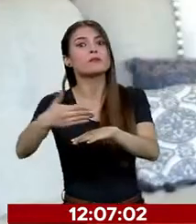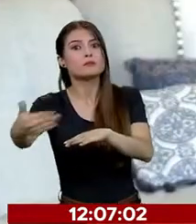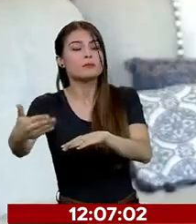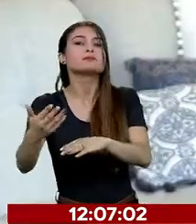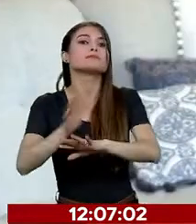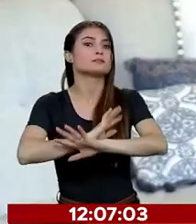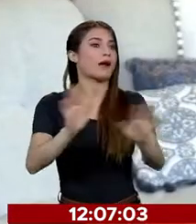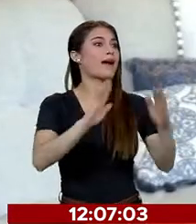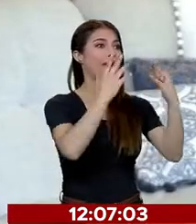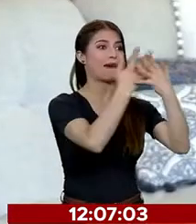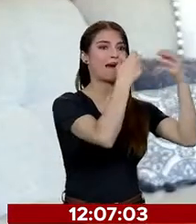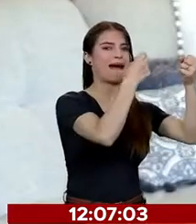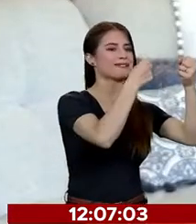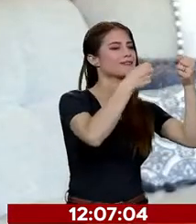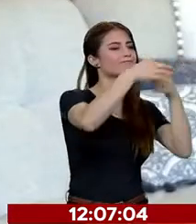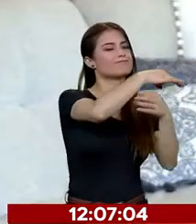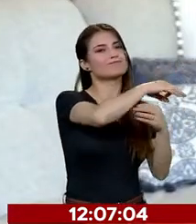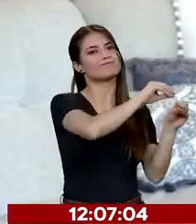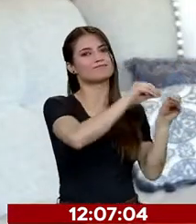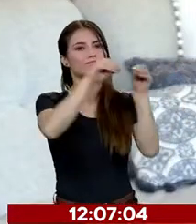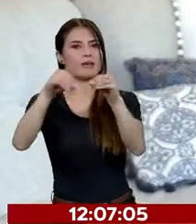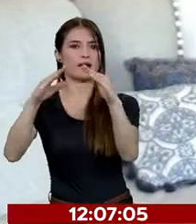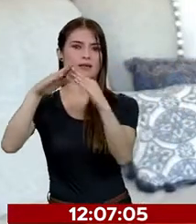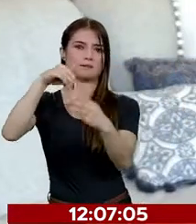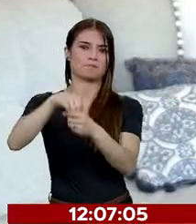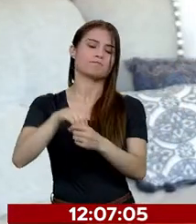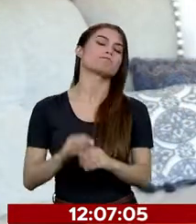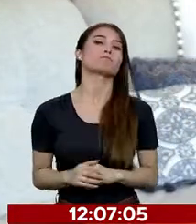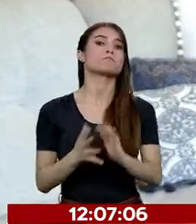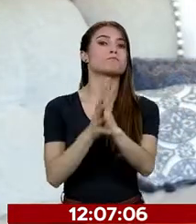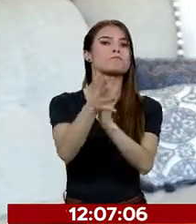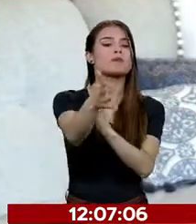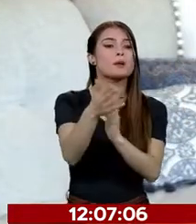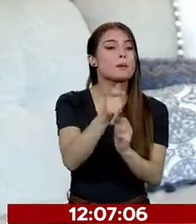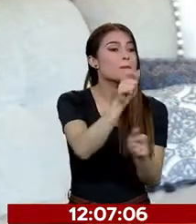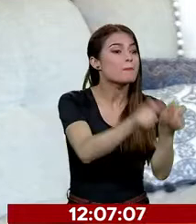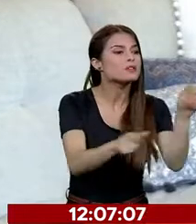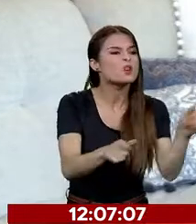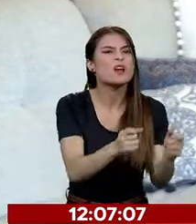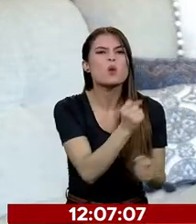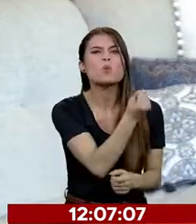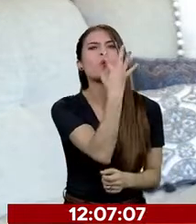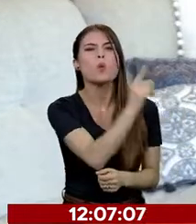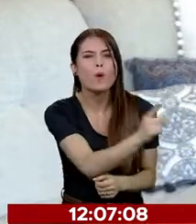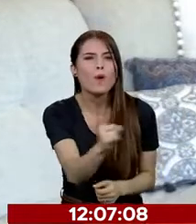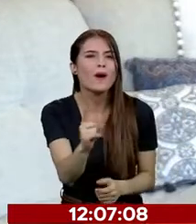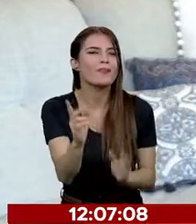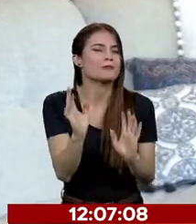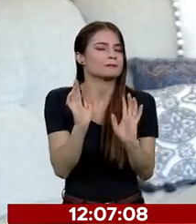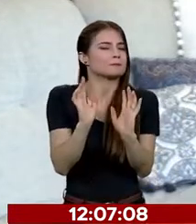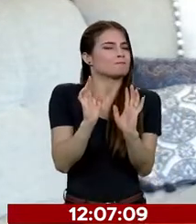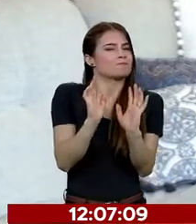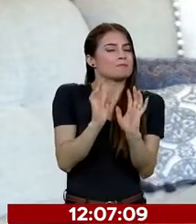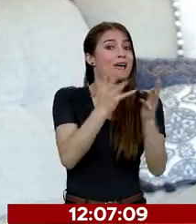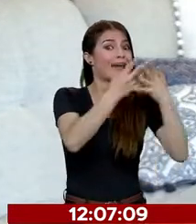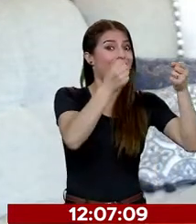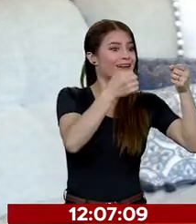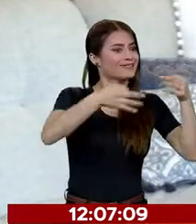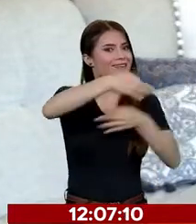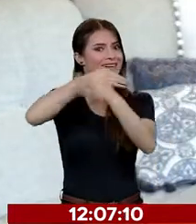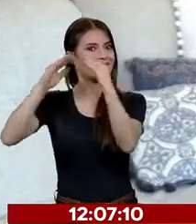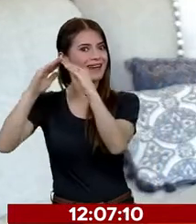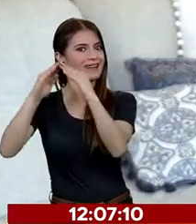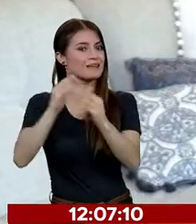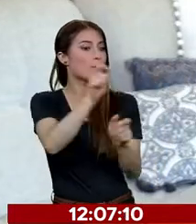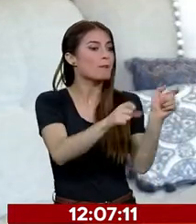Aunque aún no se sabe el número de personas que serán cobijadas con las medidas, distintas organizaciones de derechos humanos que ya reaccionaron al